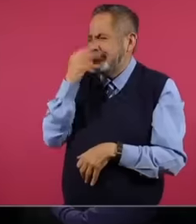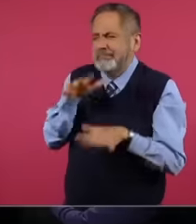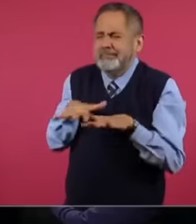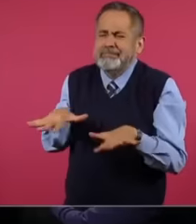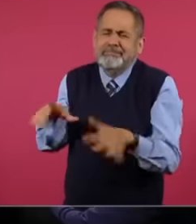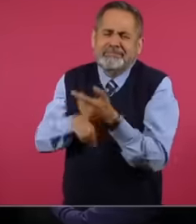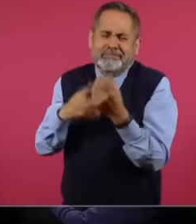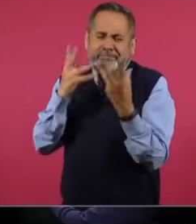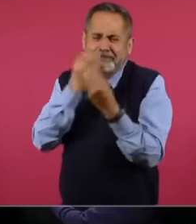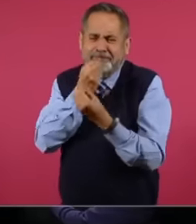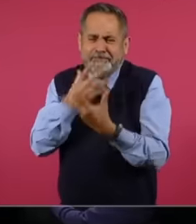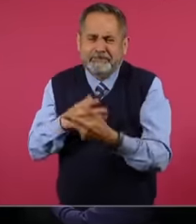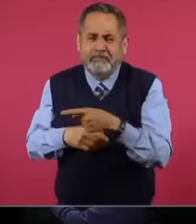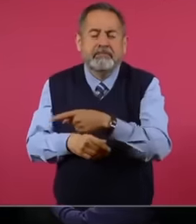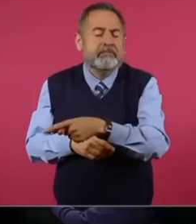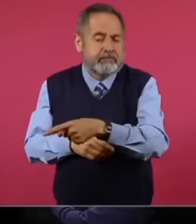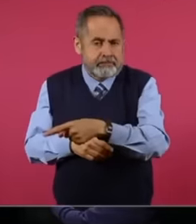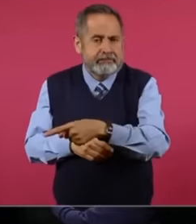Presidente, el